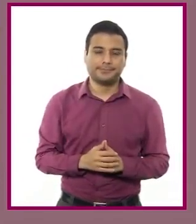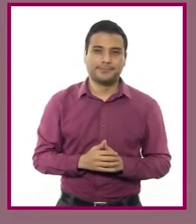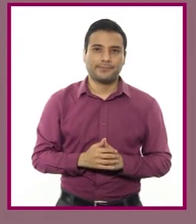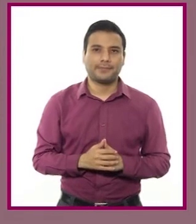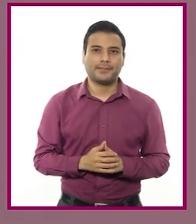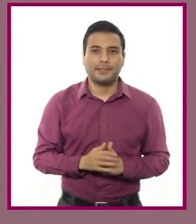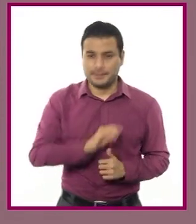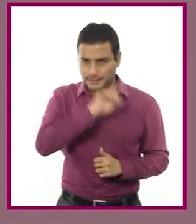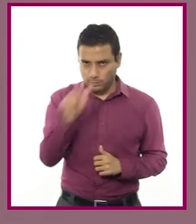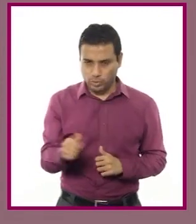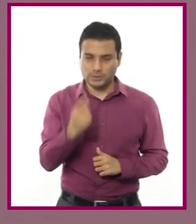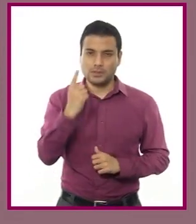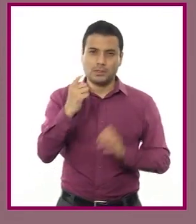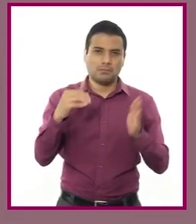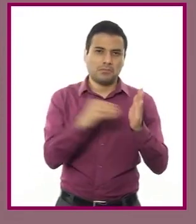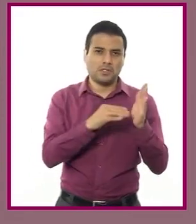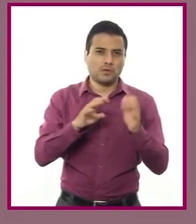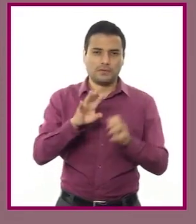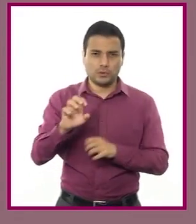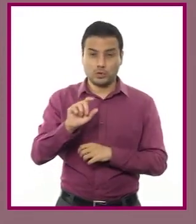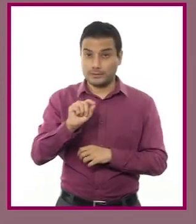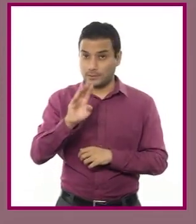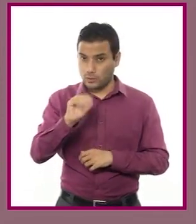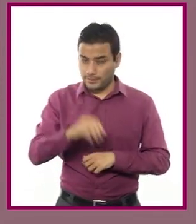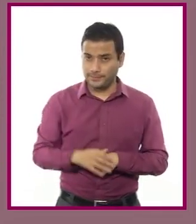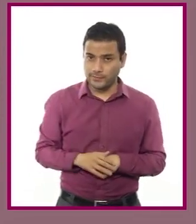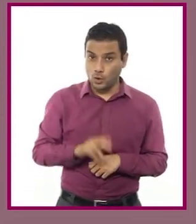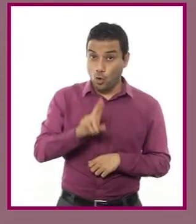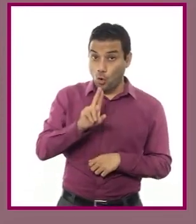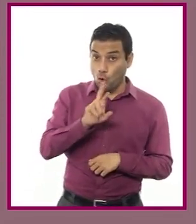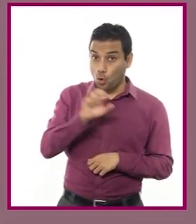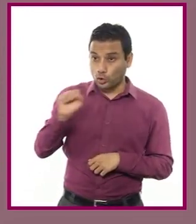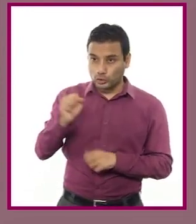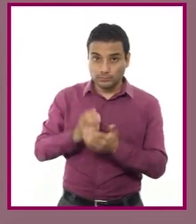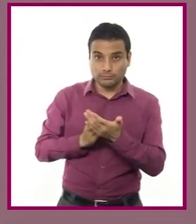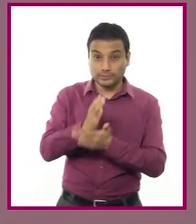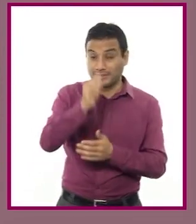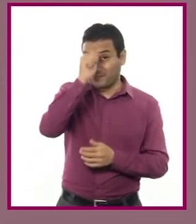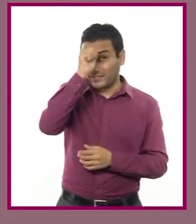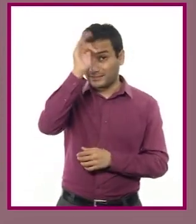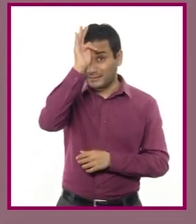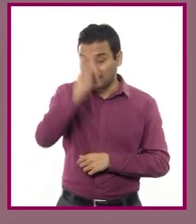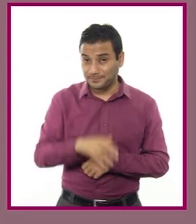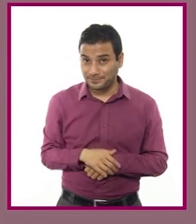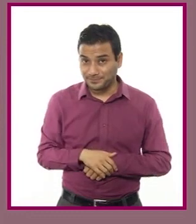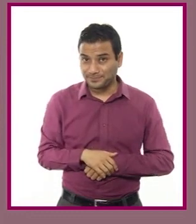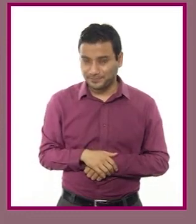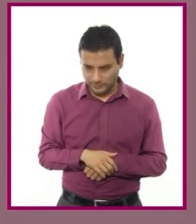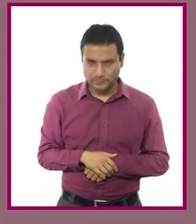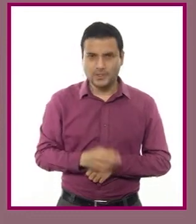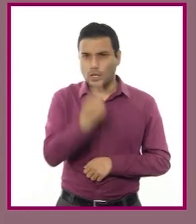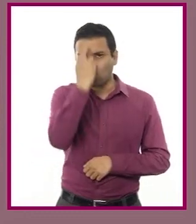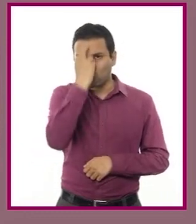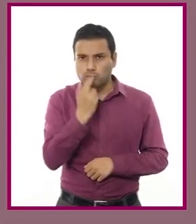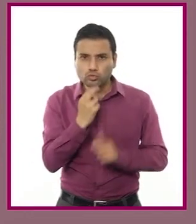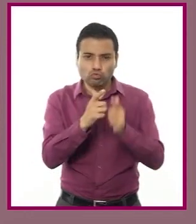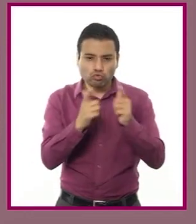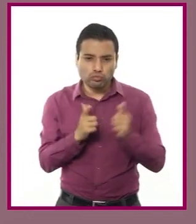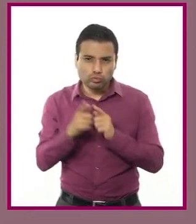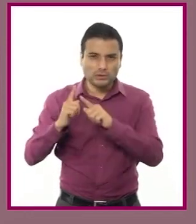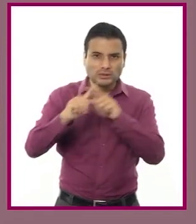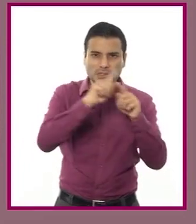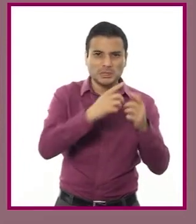Luego, en 1979, la Unión Soviética invadió Afganistán. Las etnias que se rebelaron recibieron